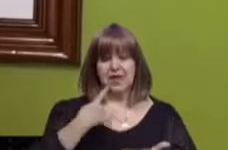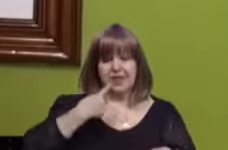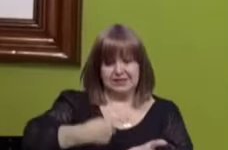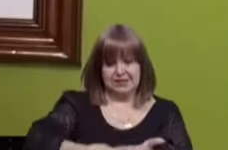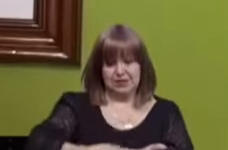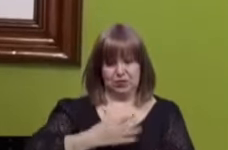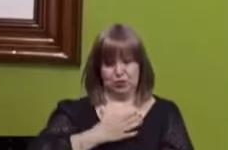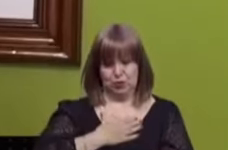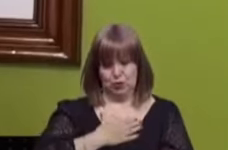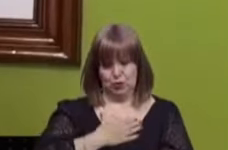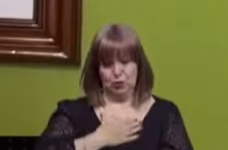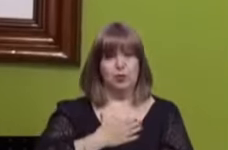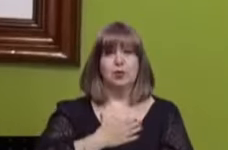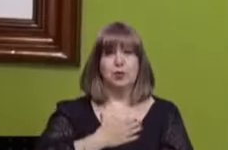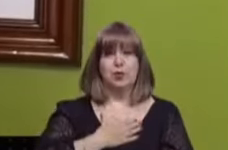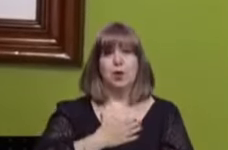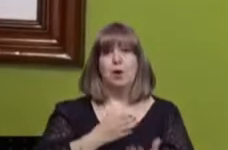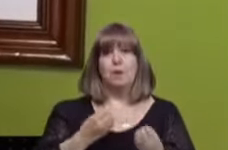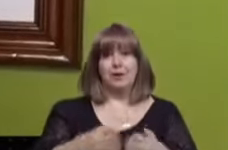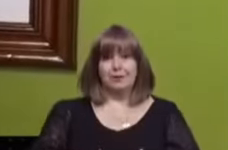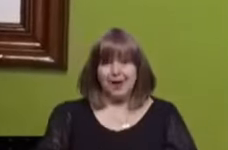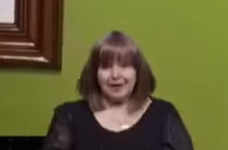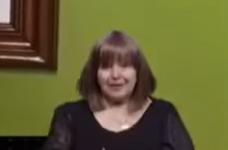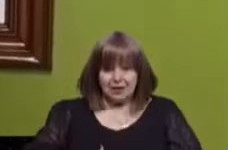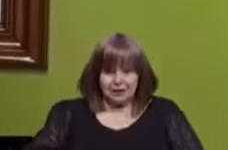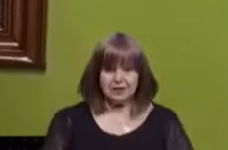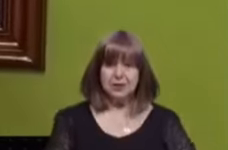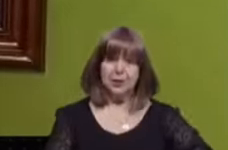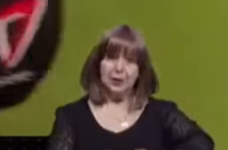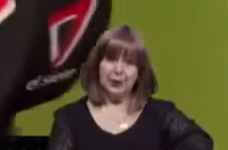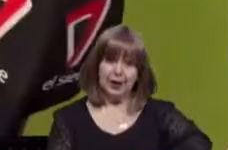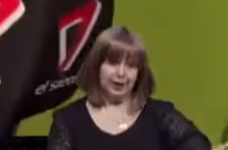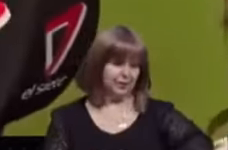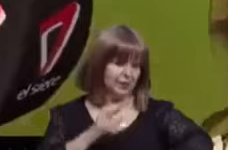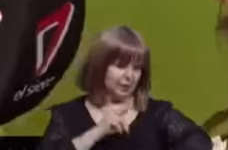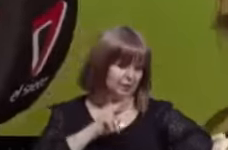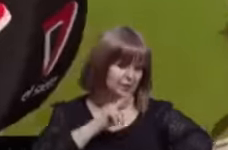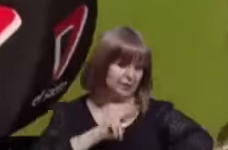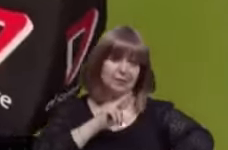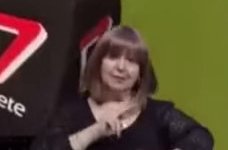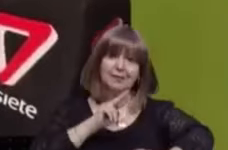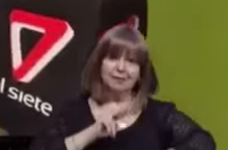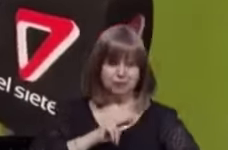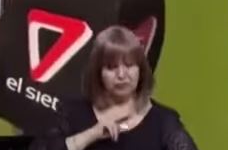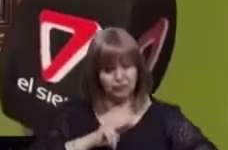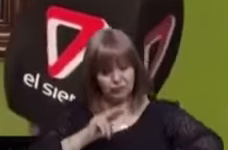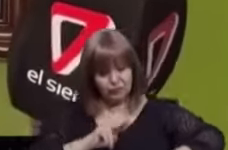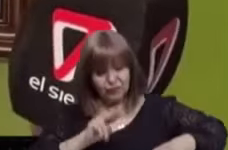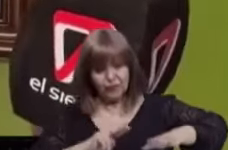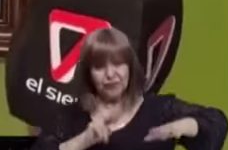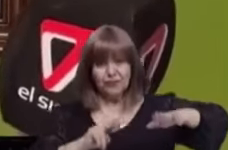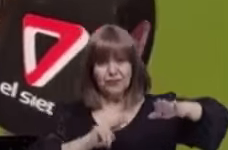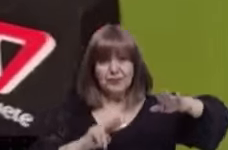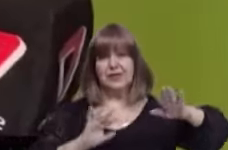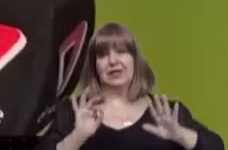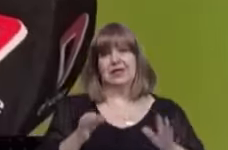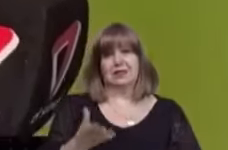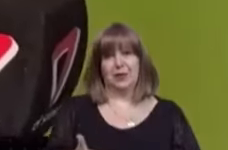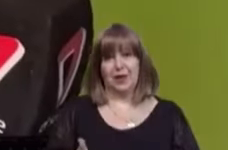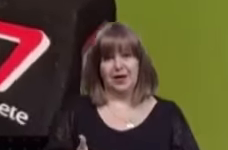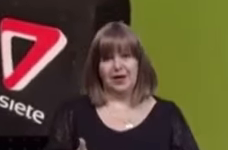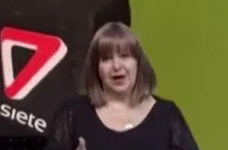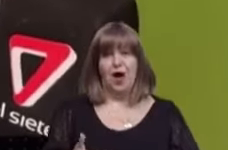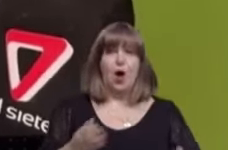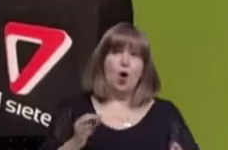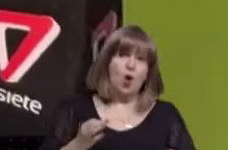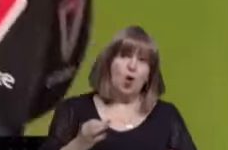es un tema que es muy serio, el de la maternidad y la paternidad. No es que hoy quiero y mañana no. Solamente quiero. Lo cultural, lo económico. También hay gente que dice, bueno, ¿cómo hago para mantener un hijo?